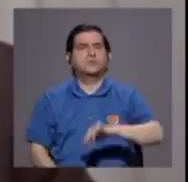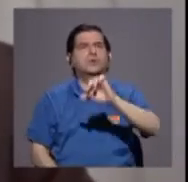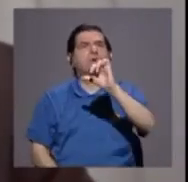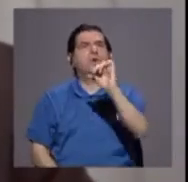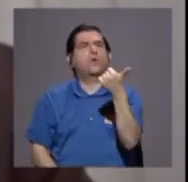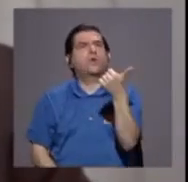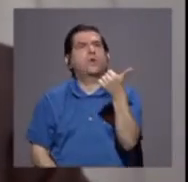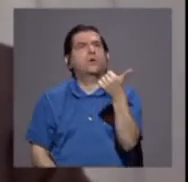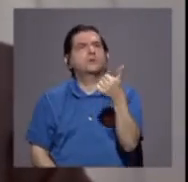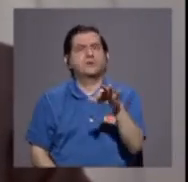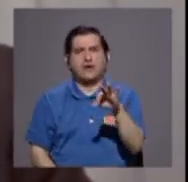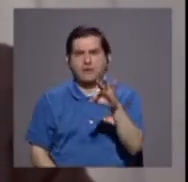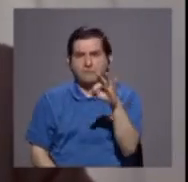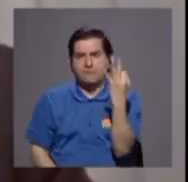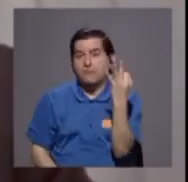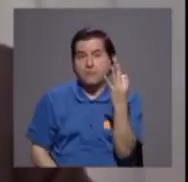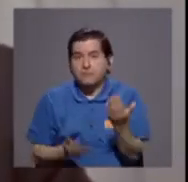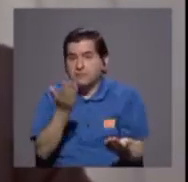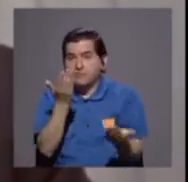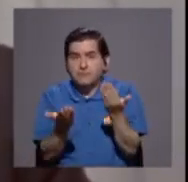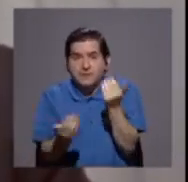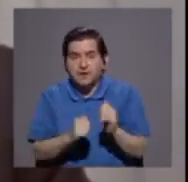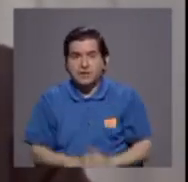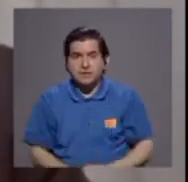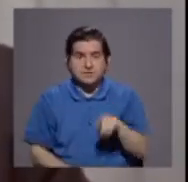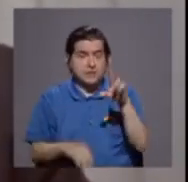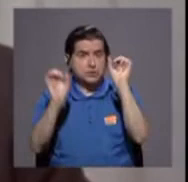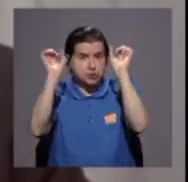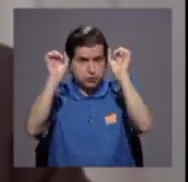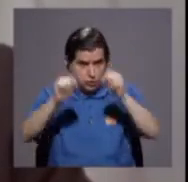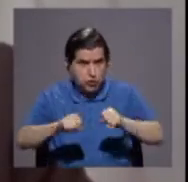Otra forma en que esto, pues,